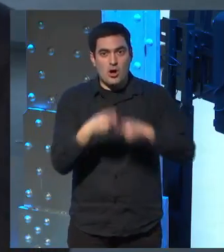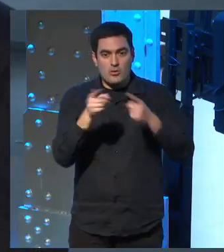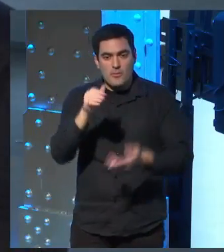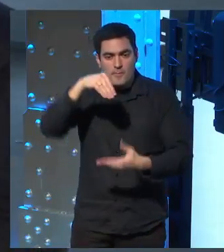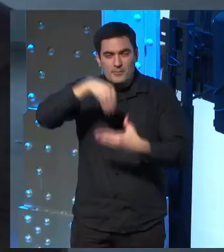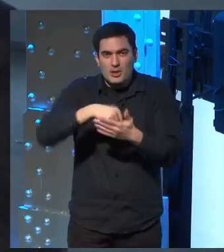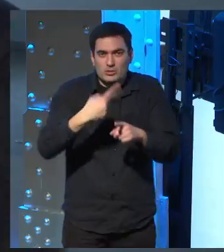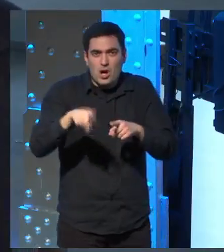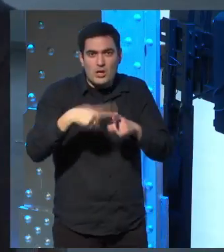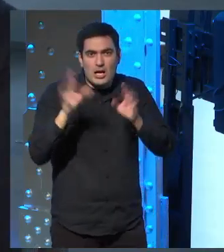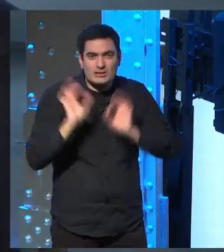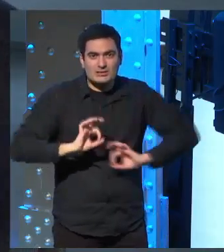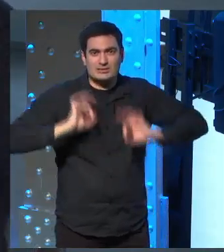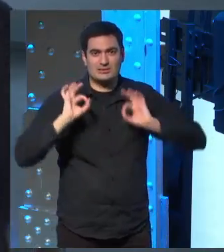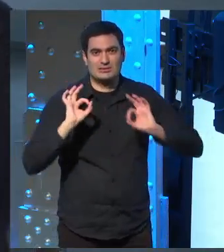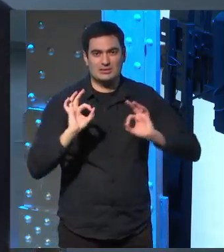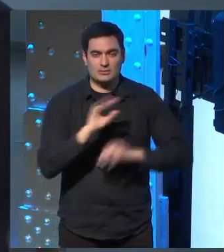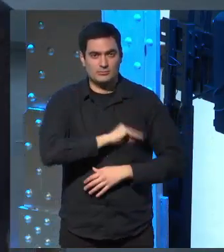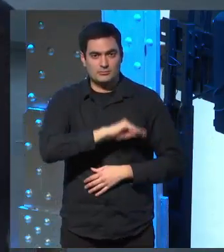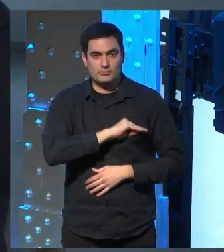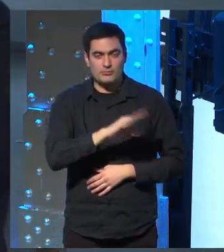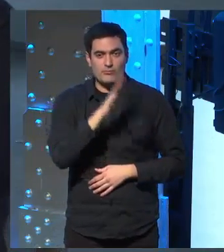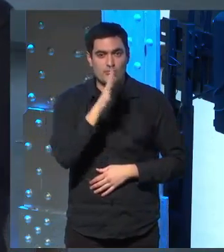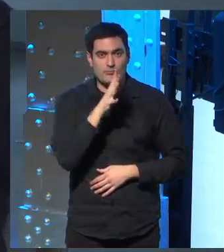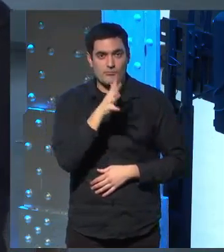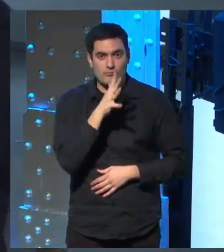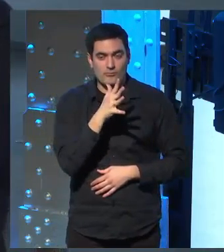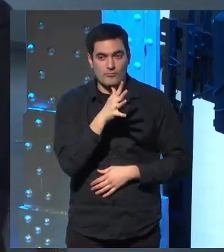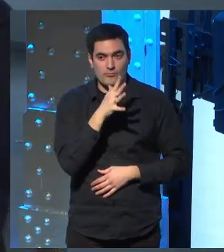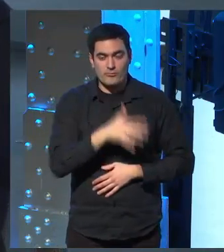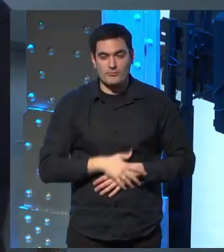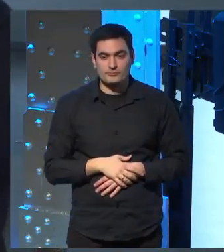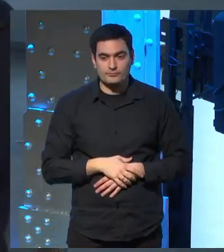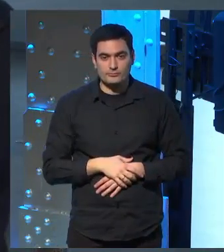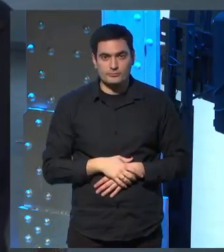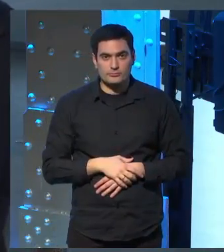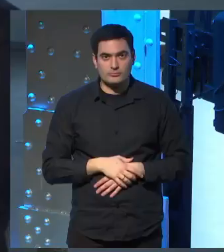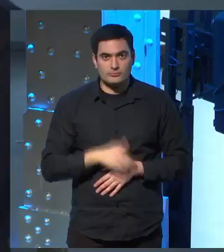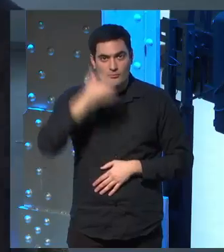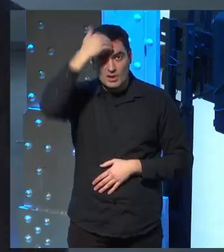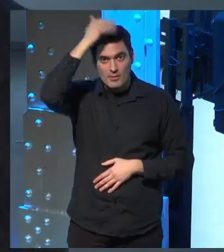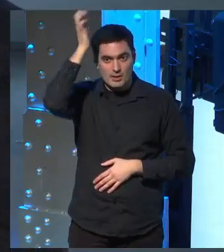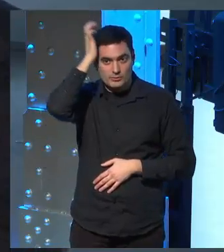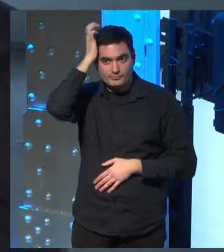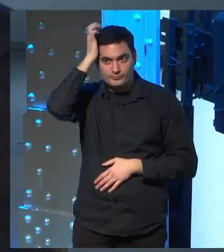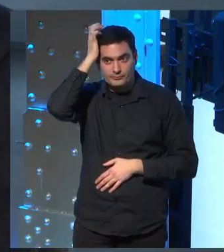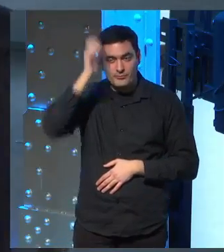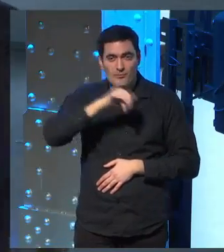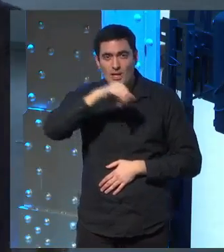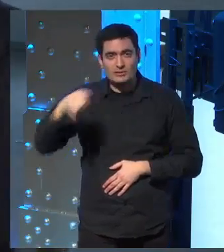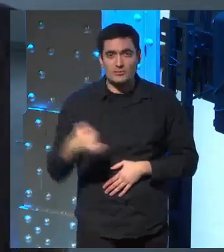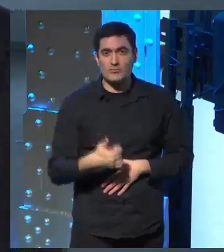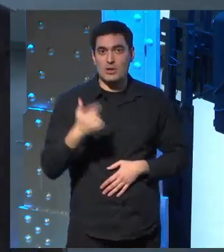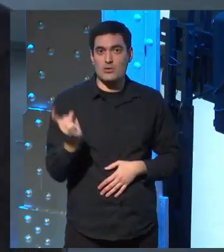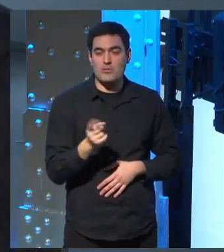unas particularidades muy especiales por ser el último y por circunscribirse a un Bartók, no diría más cansado,